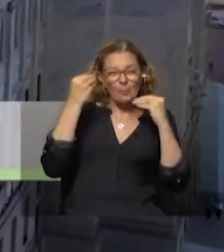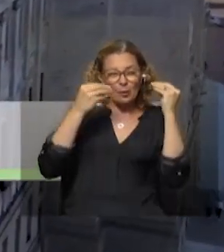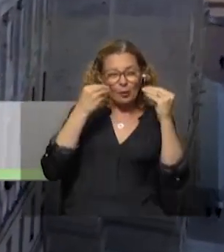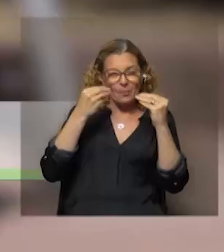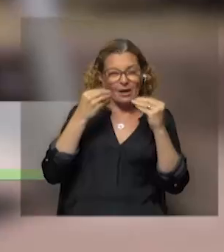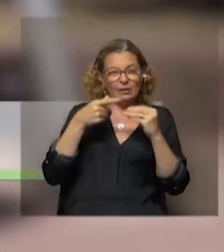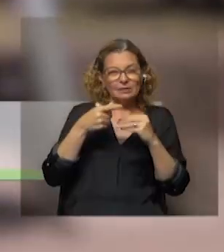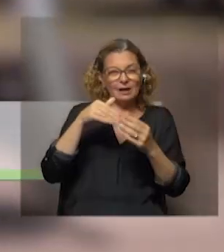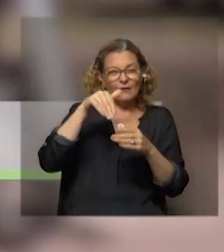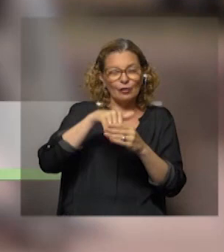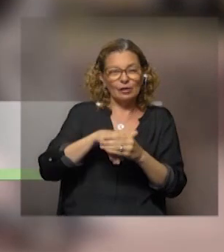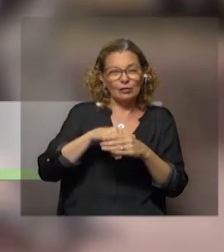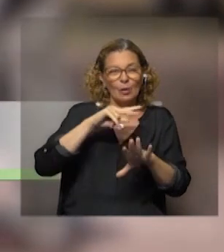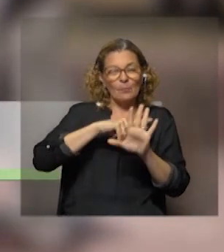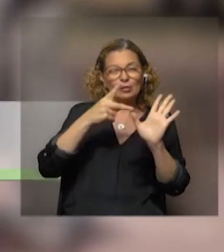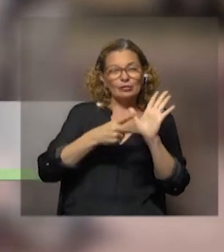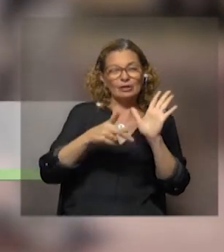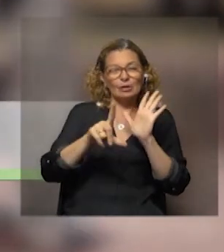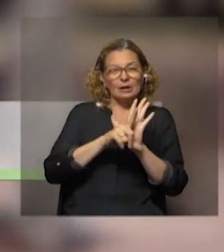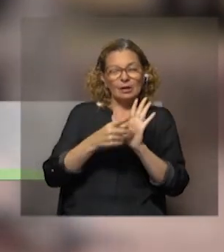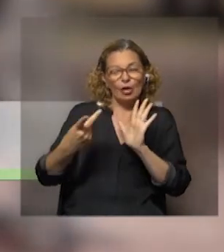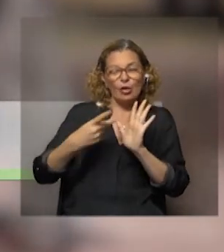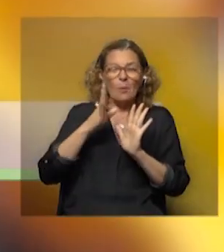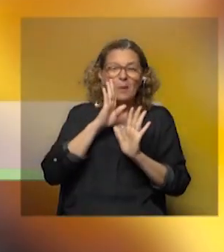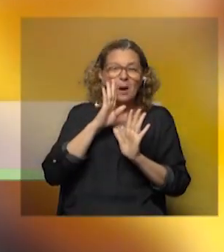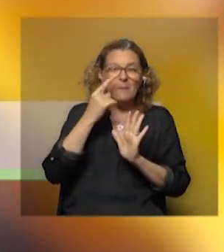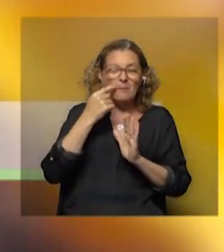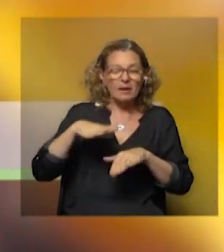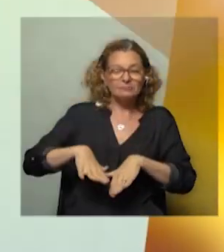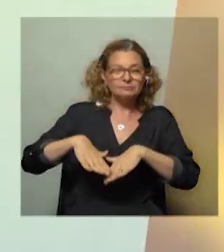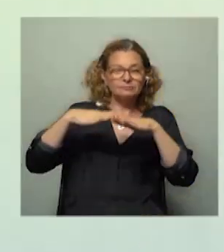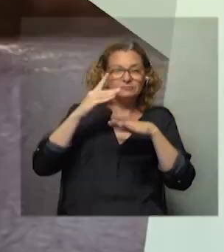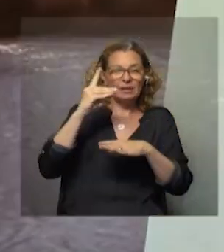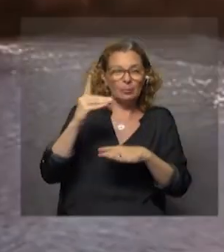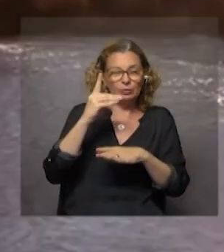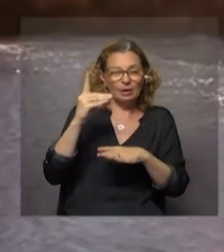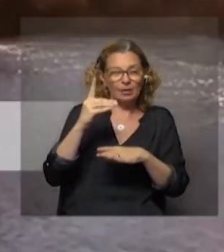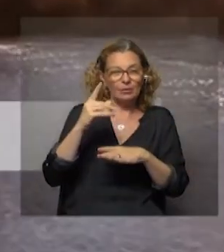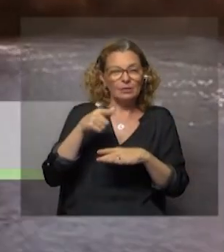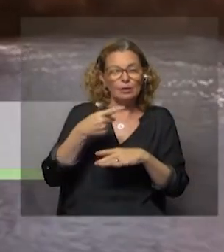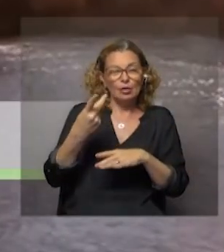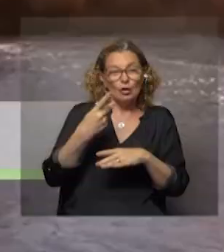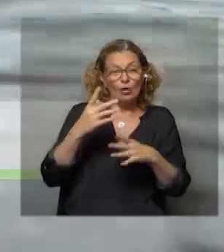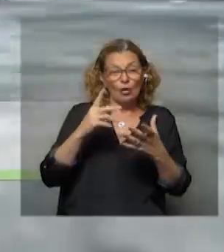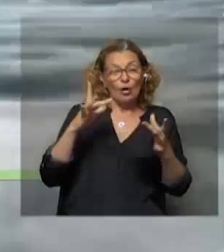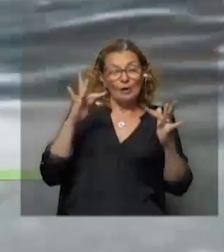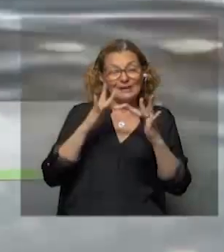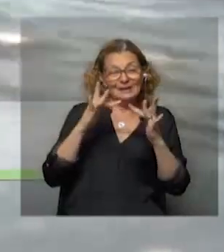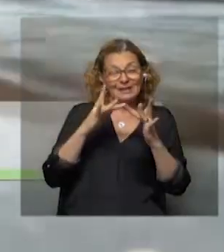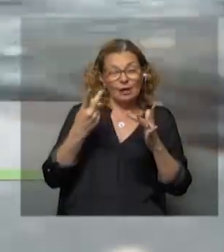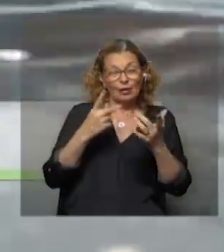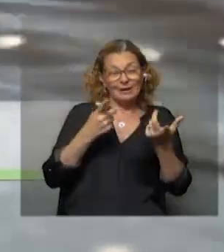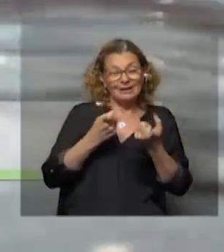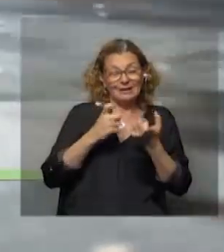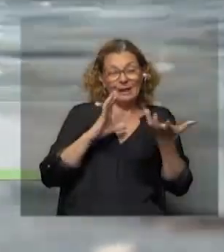ante la inminente votación del proyecto de ley de corresponsabilidad en la crianza en la cámara de diputados oficialismo y oposición coinciden en la